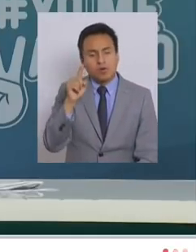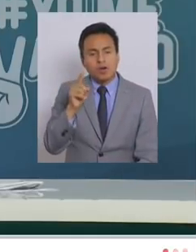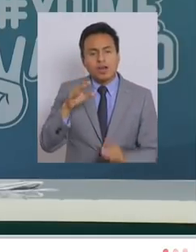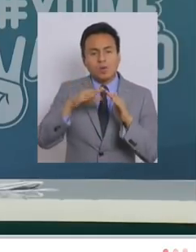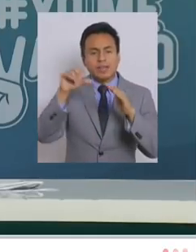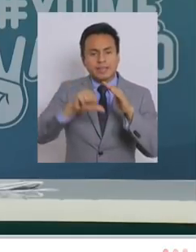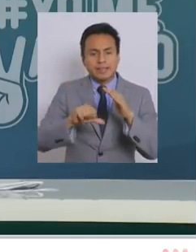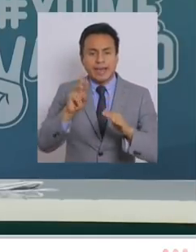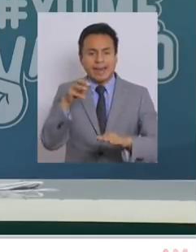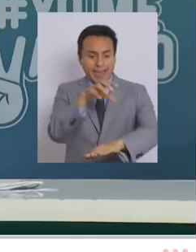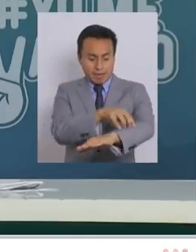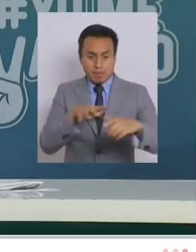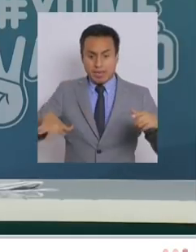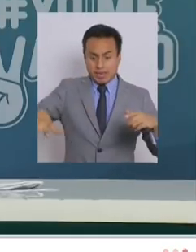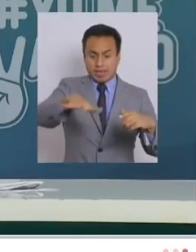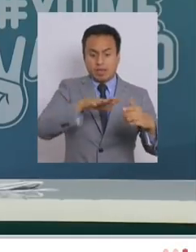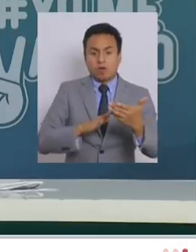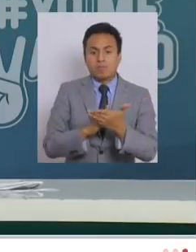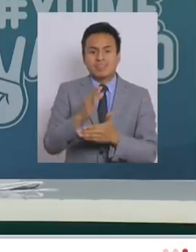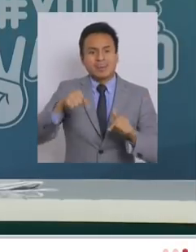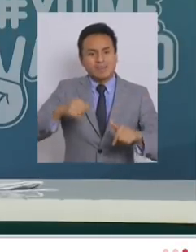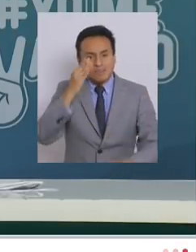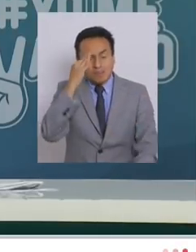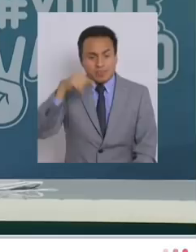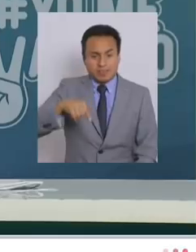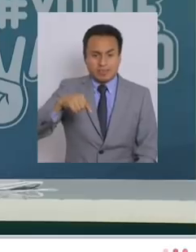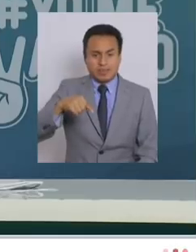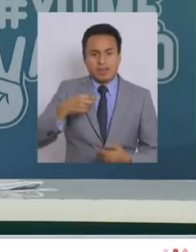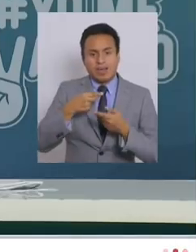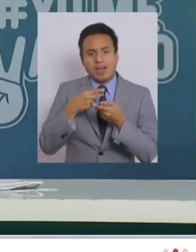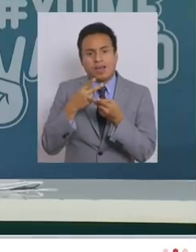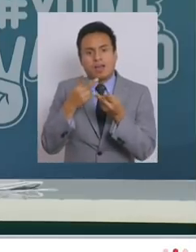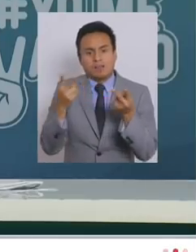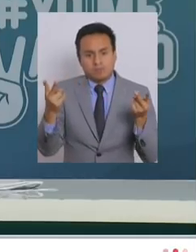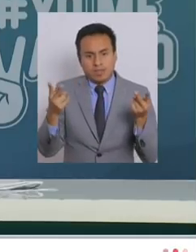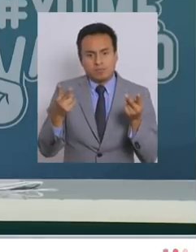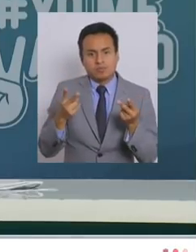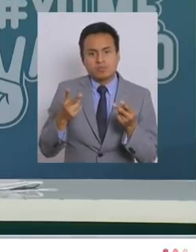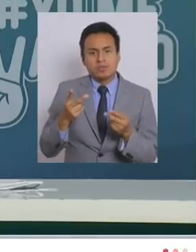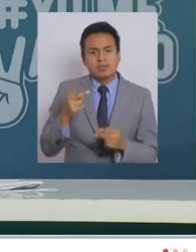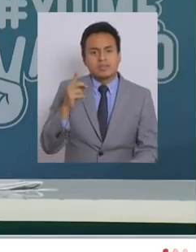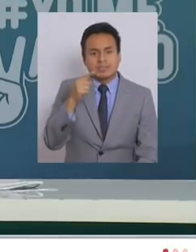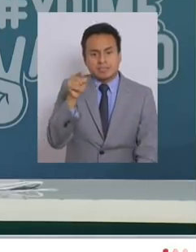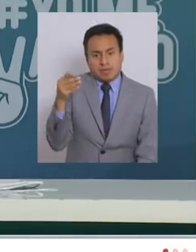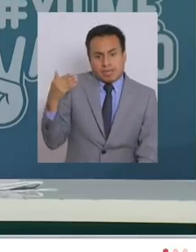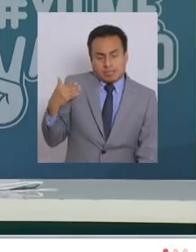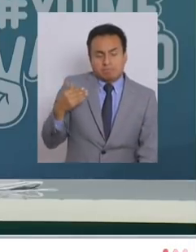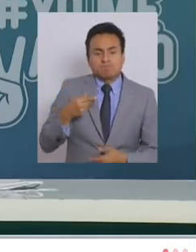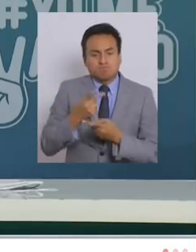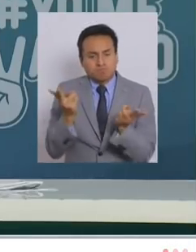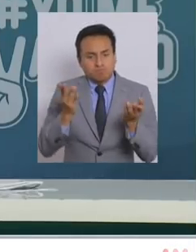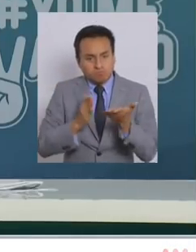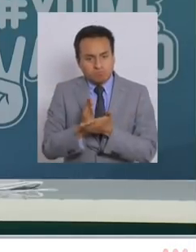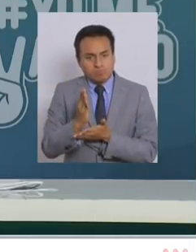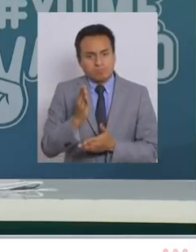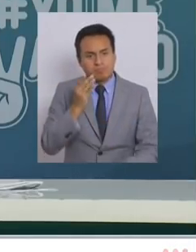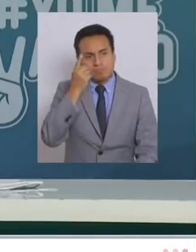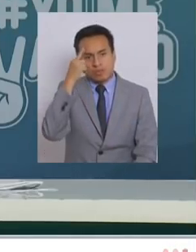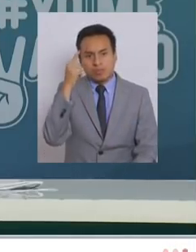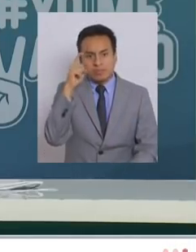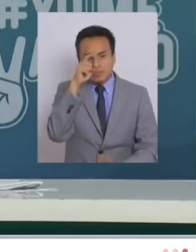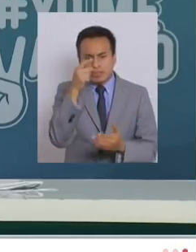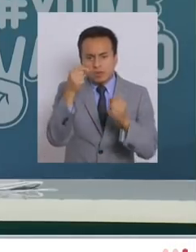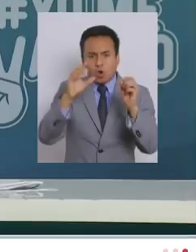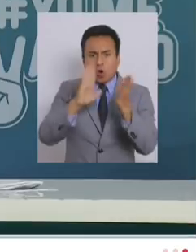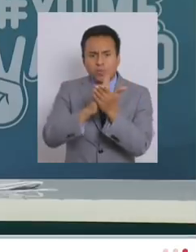metropolitana comienza a vivir la que anunciamos a principios de semana por lo tanto es muy difícil todavía evaluar